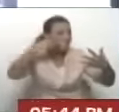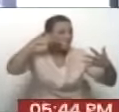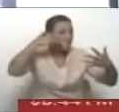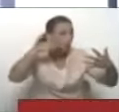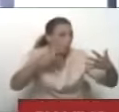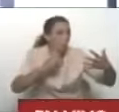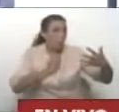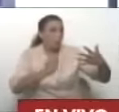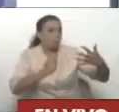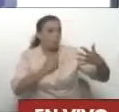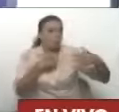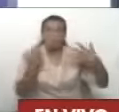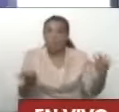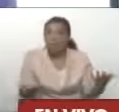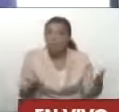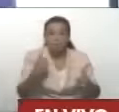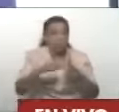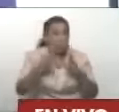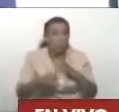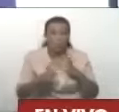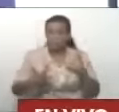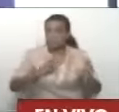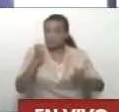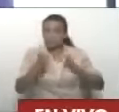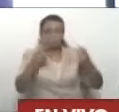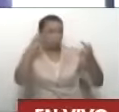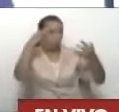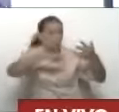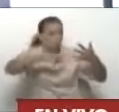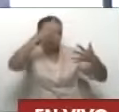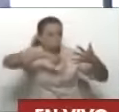desestabilizar países. Te generan picos de indignación,